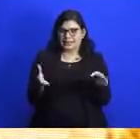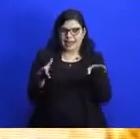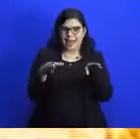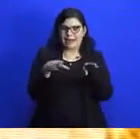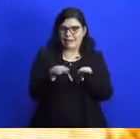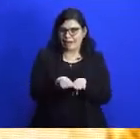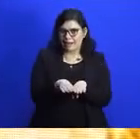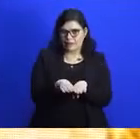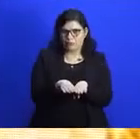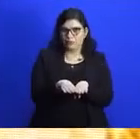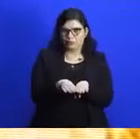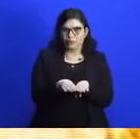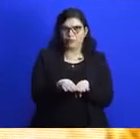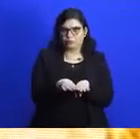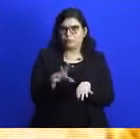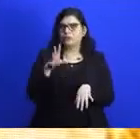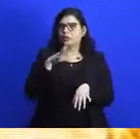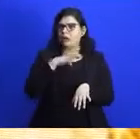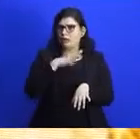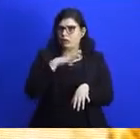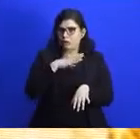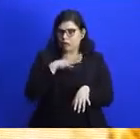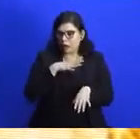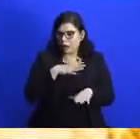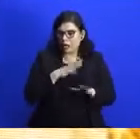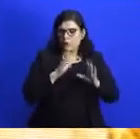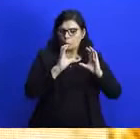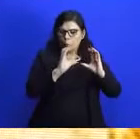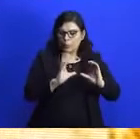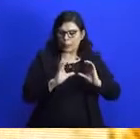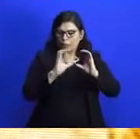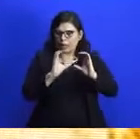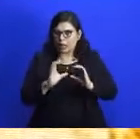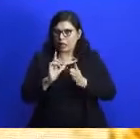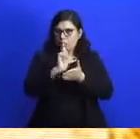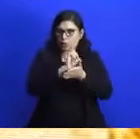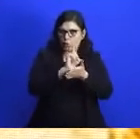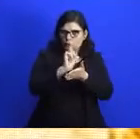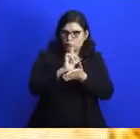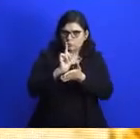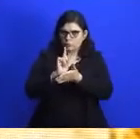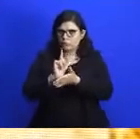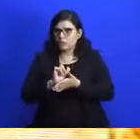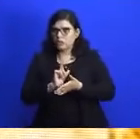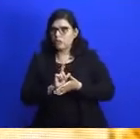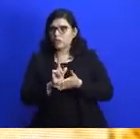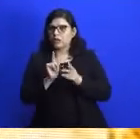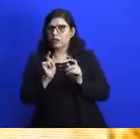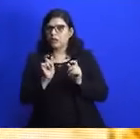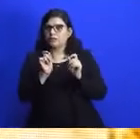Sí, en donde llevamos a cabo todas las prácticas de inocuidad y aparte